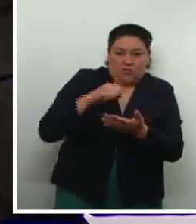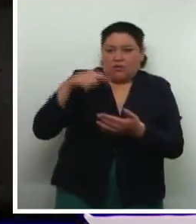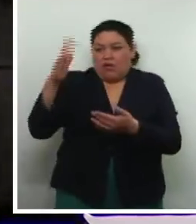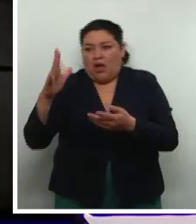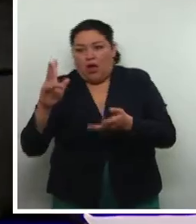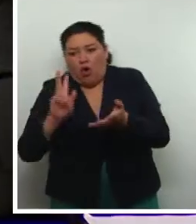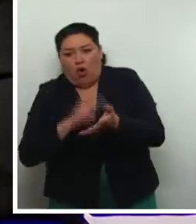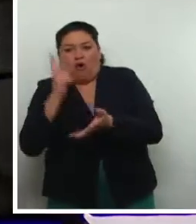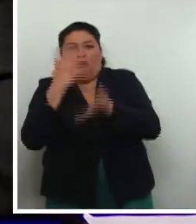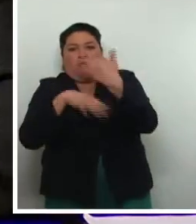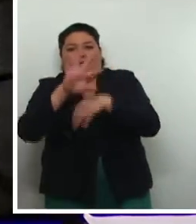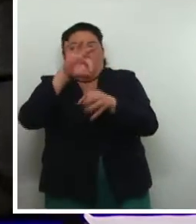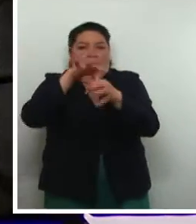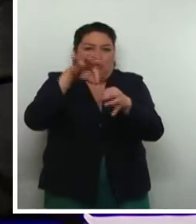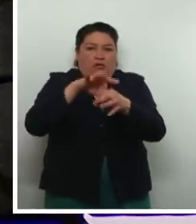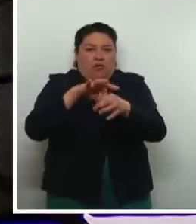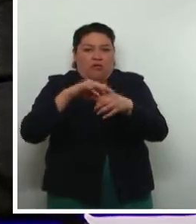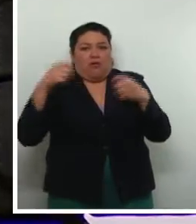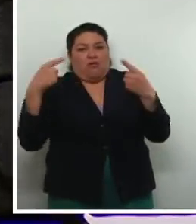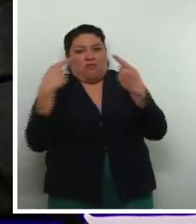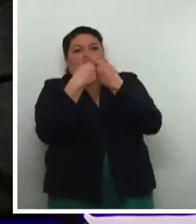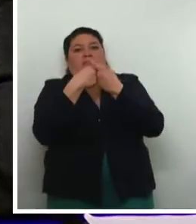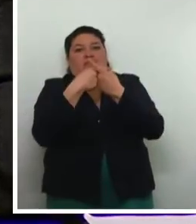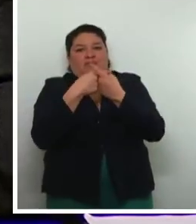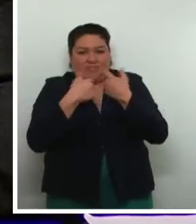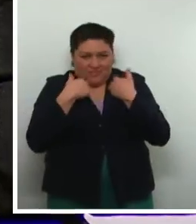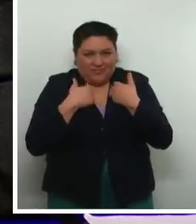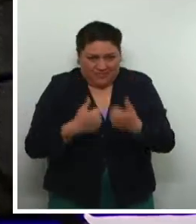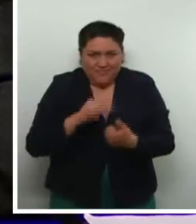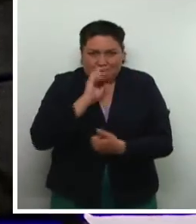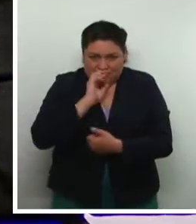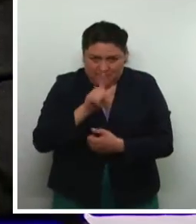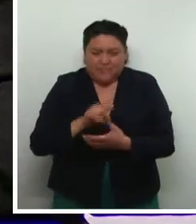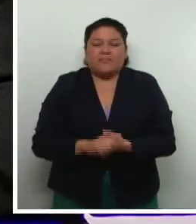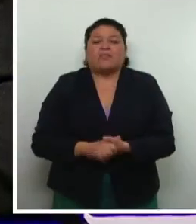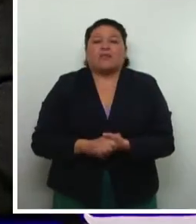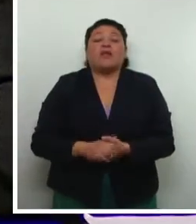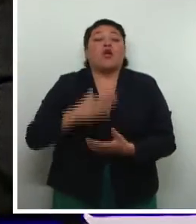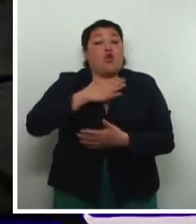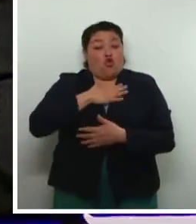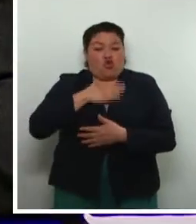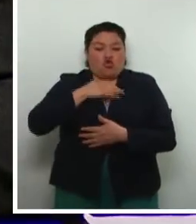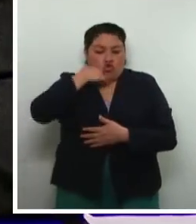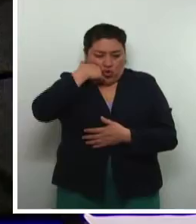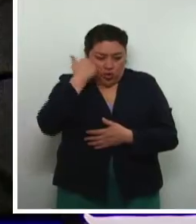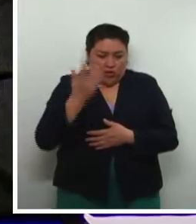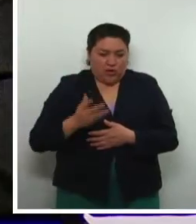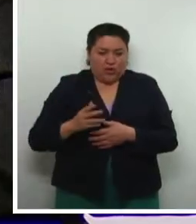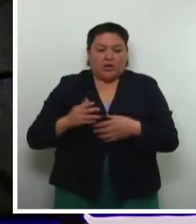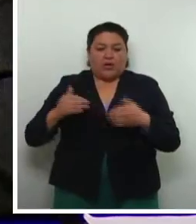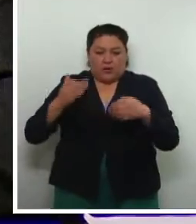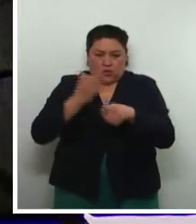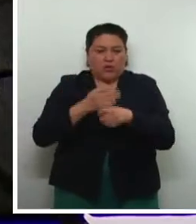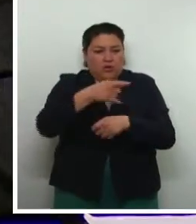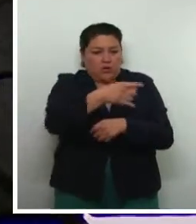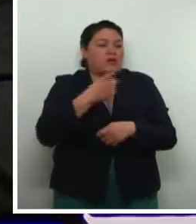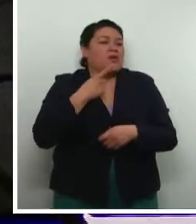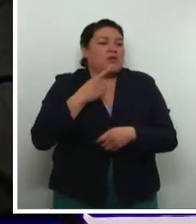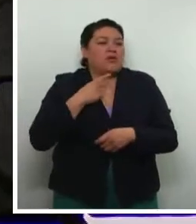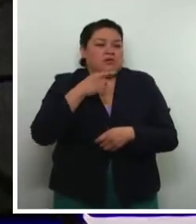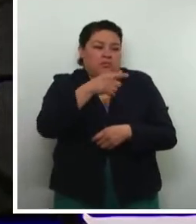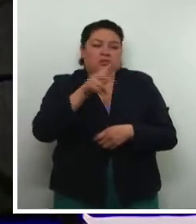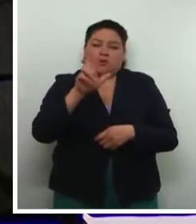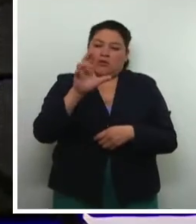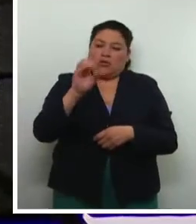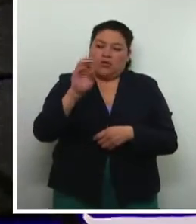sido aprobado por mayoría calificada. Yo quisiera pedir la comprensión del diputado Roberto Gil,